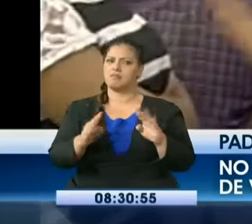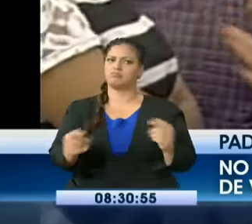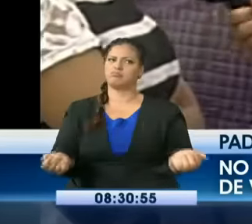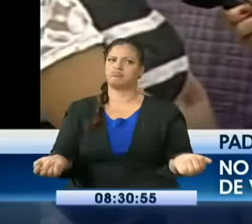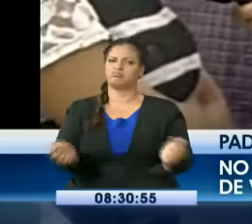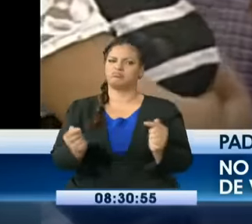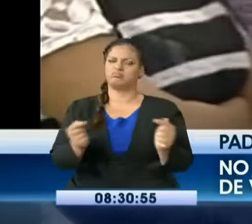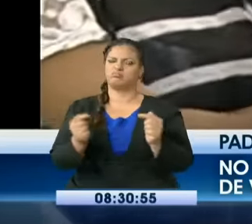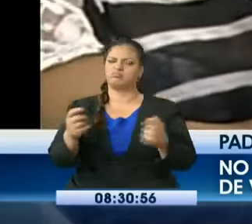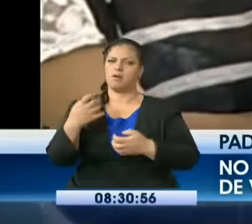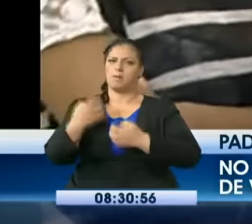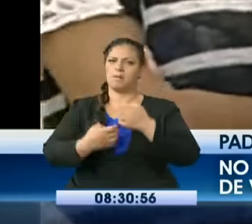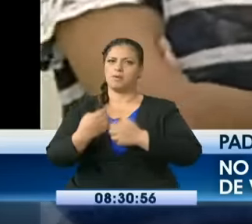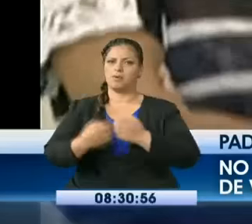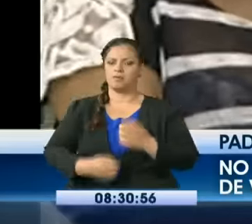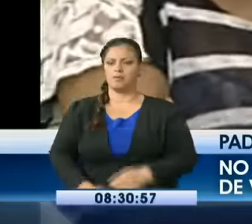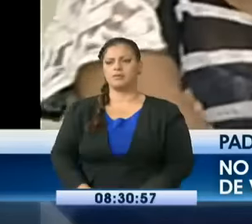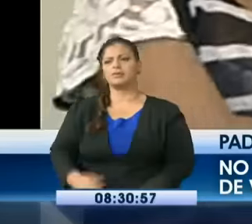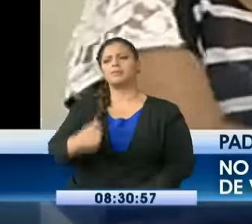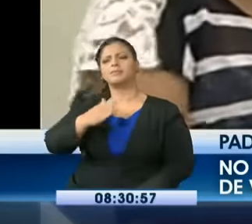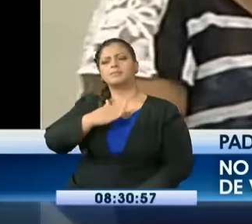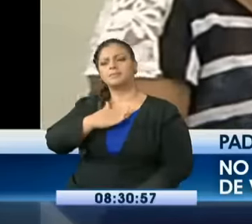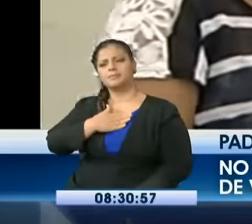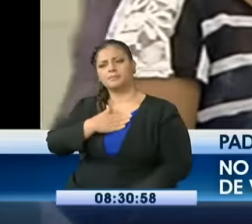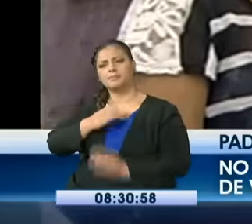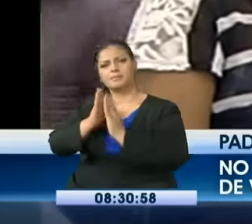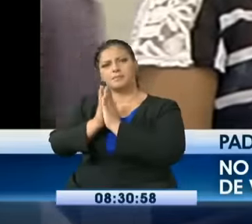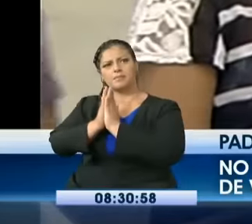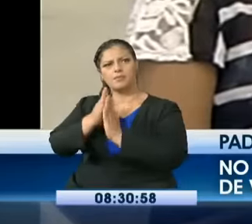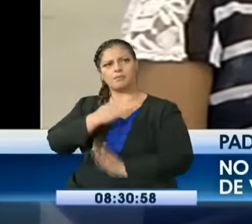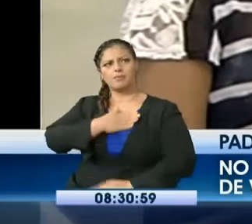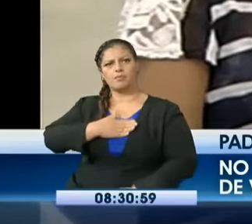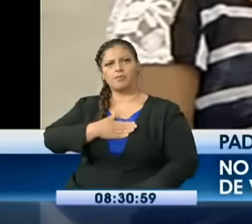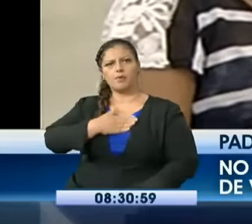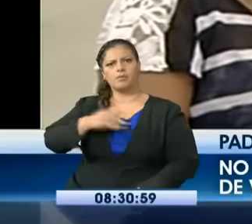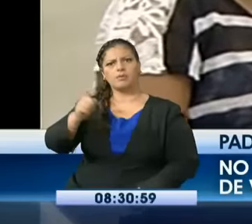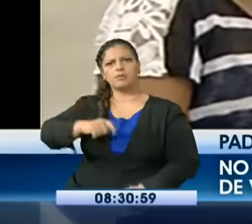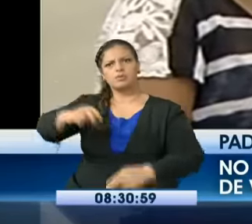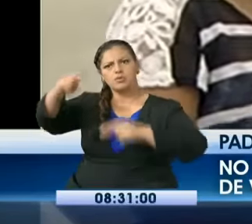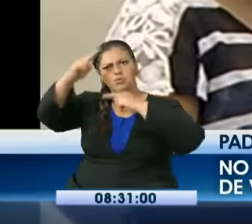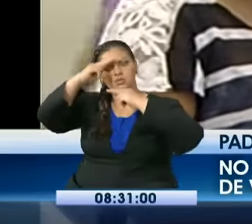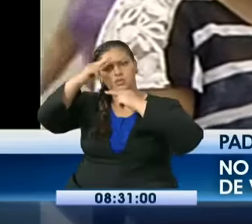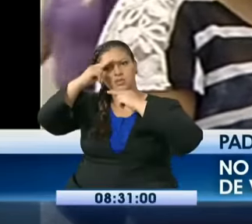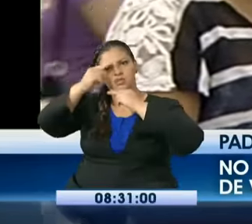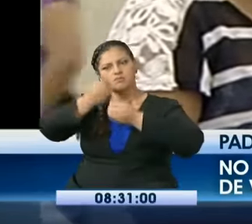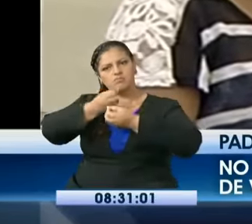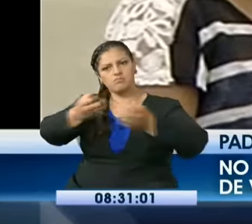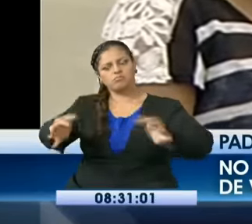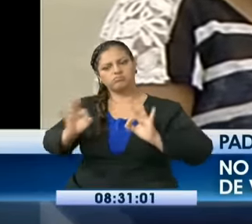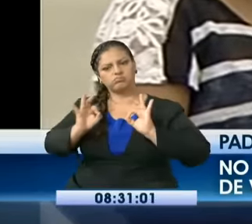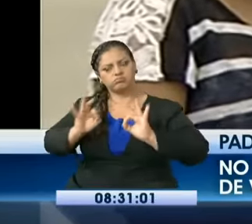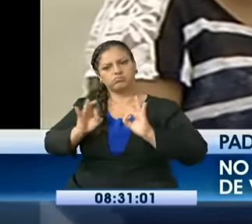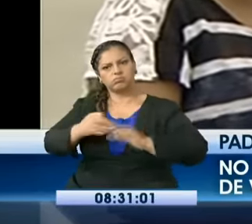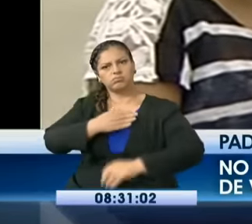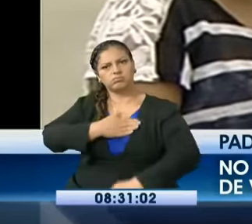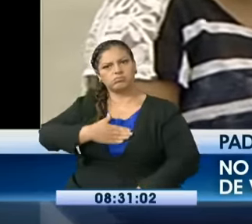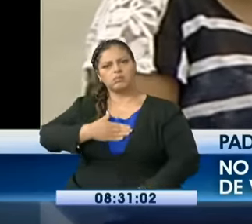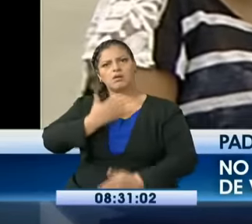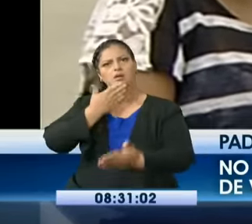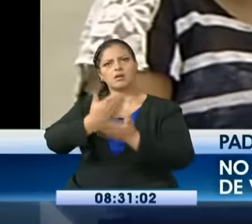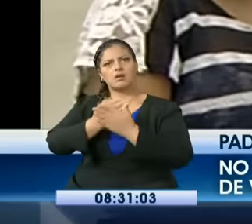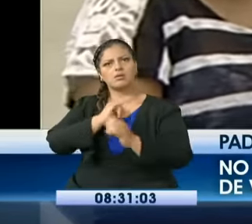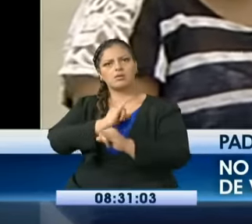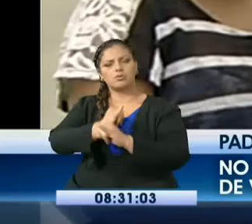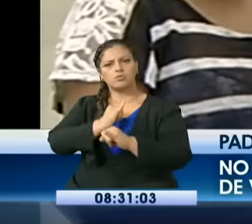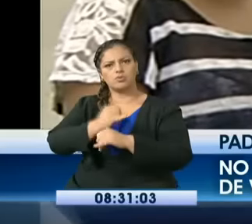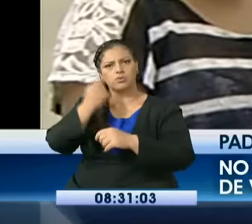moradora. ¿Cuál es su molestia? Mire, yo les pido que la verdad necesito que la noticia sea enfocada de una manera correcta. Yo agradezco a las entidades públicas, a los que